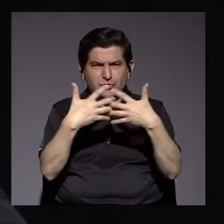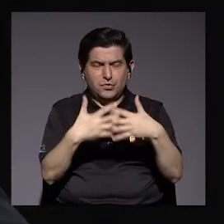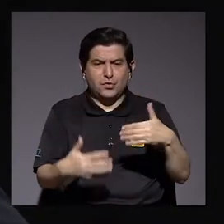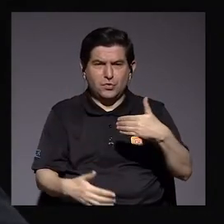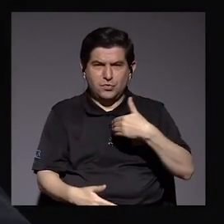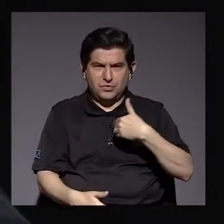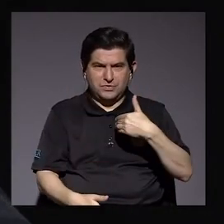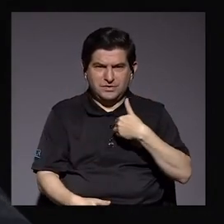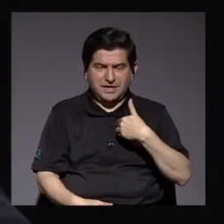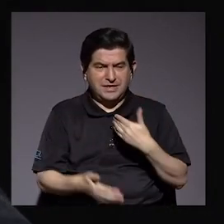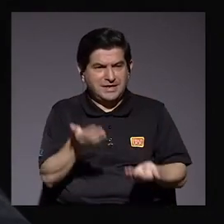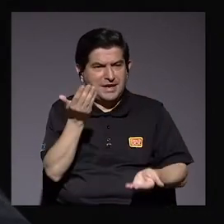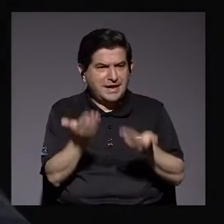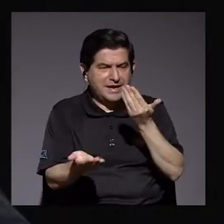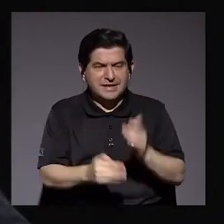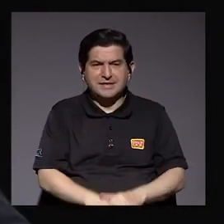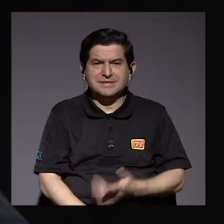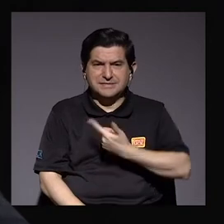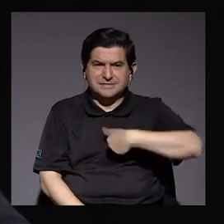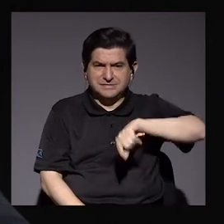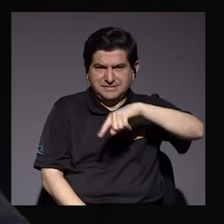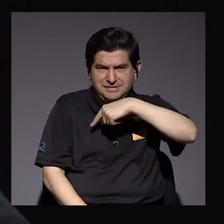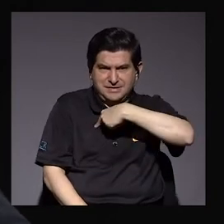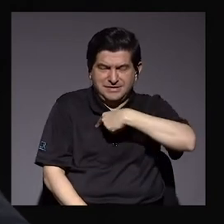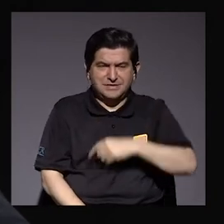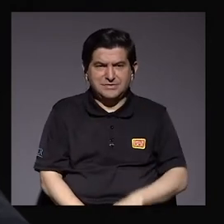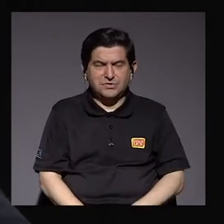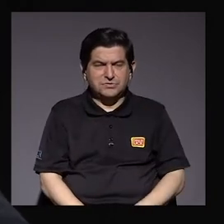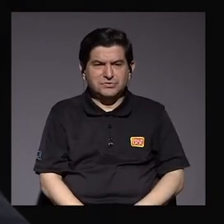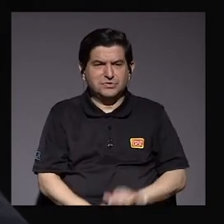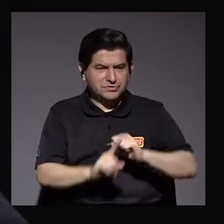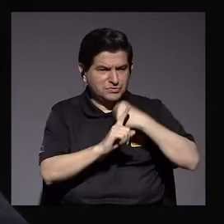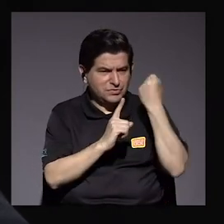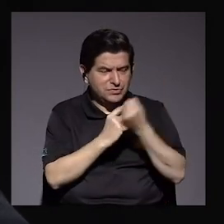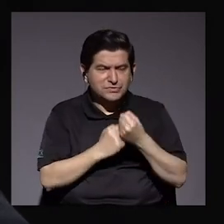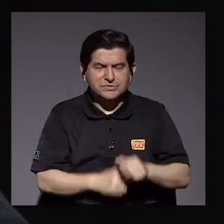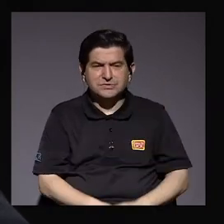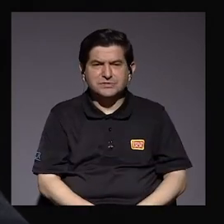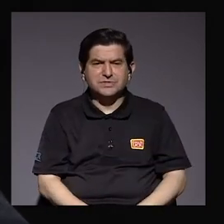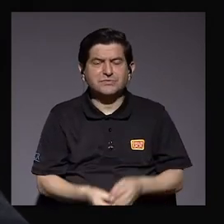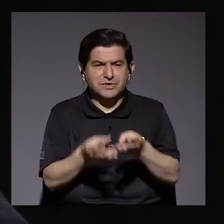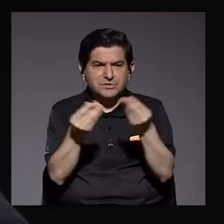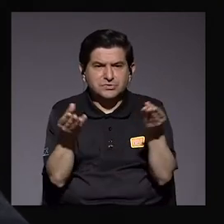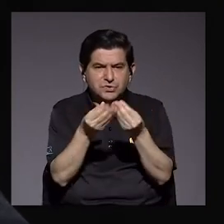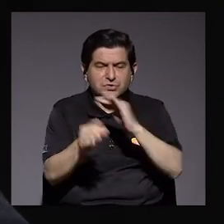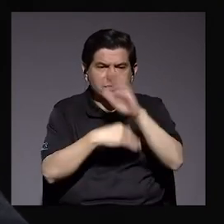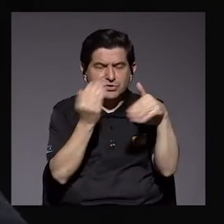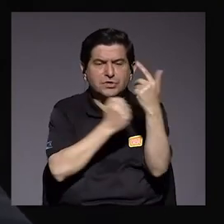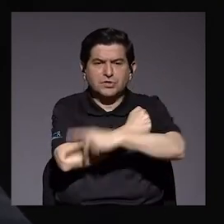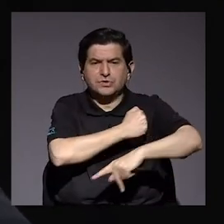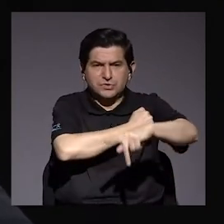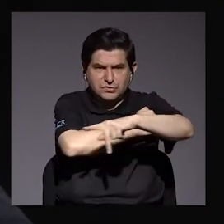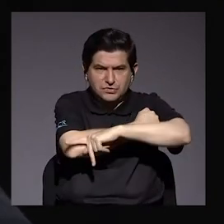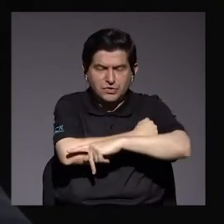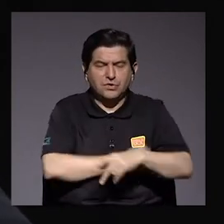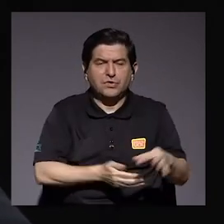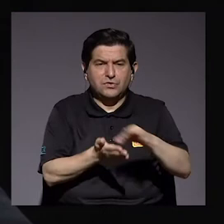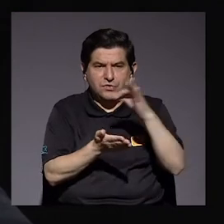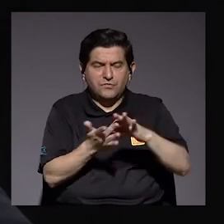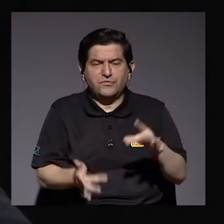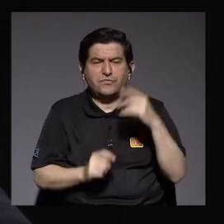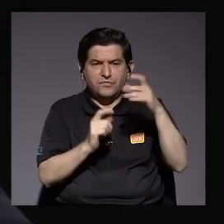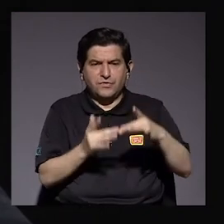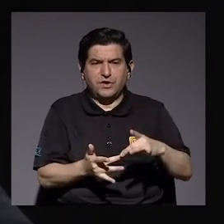un granero lo suficientemente acondicionado para darle producción a todo el país, en